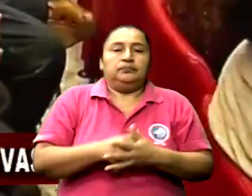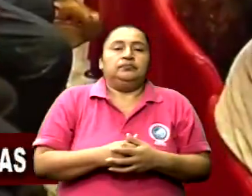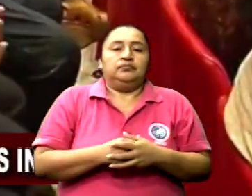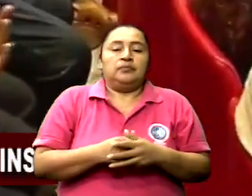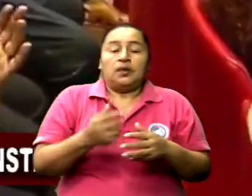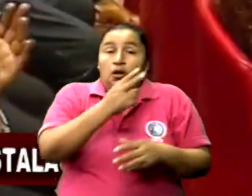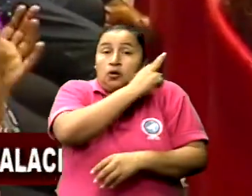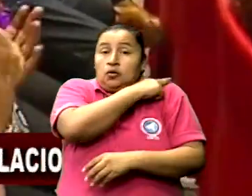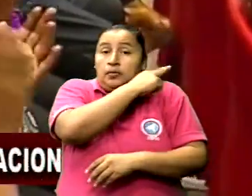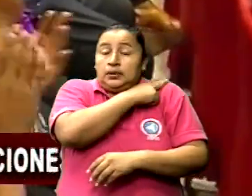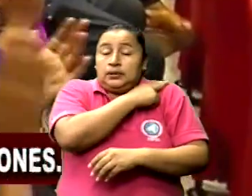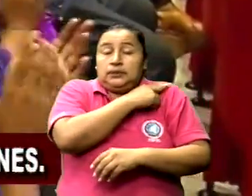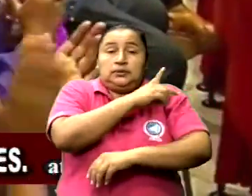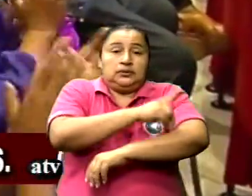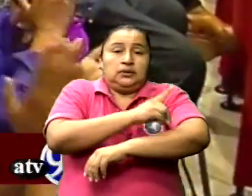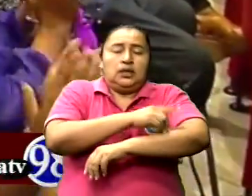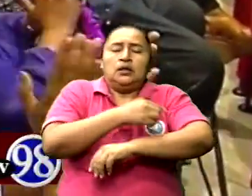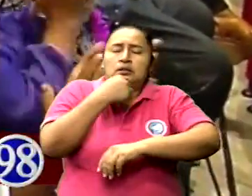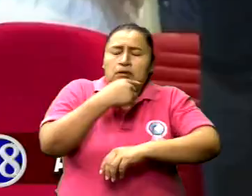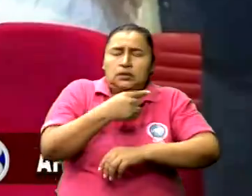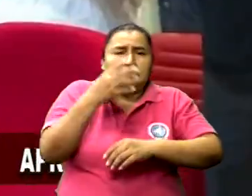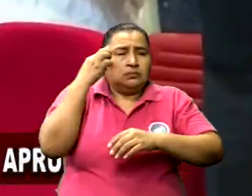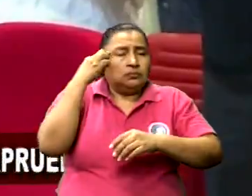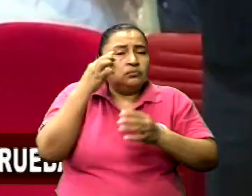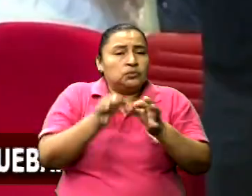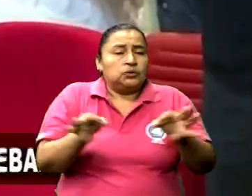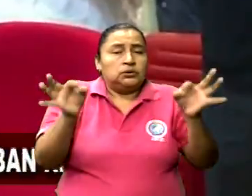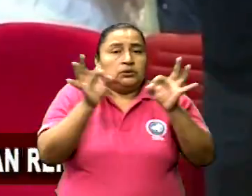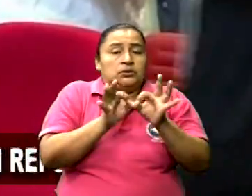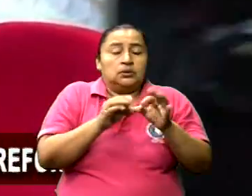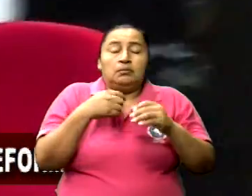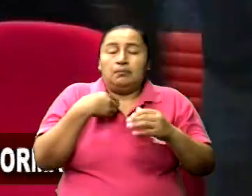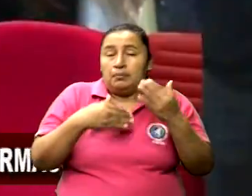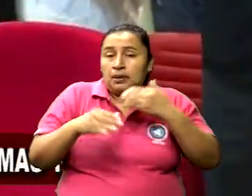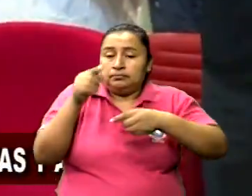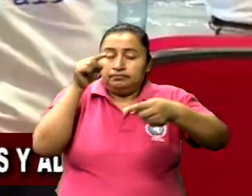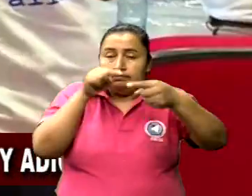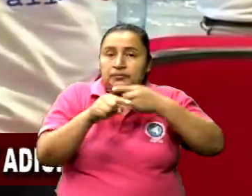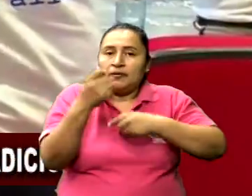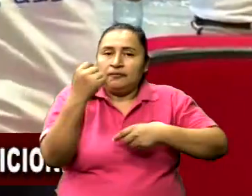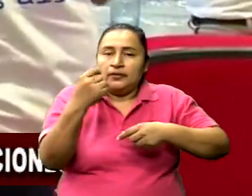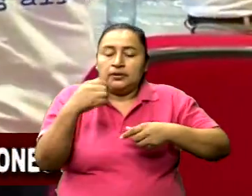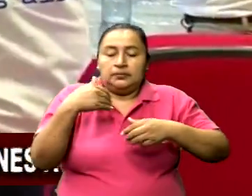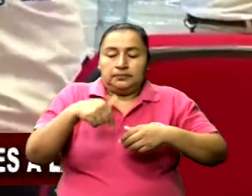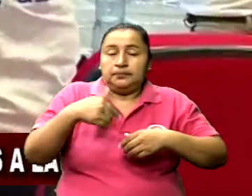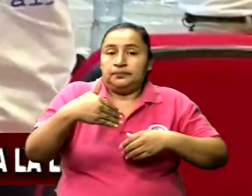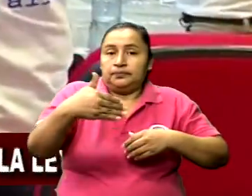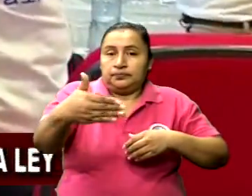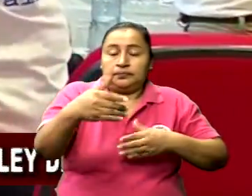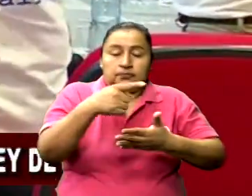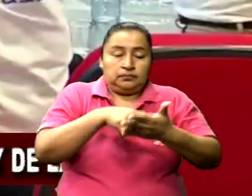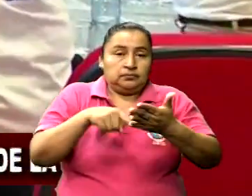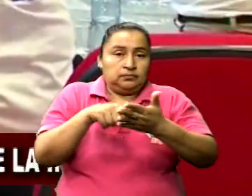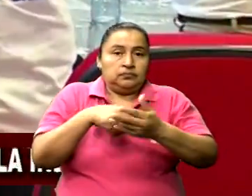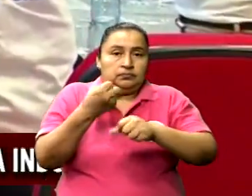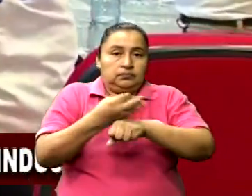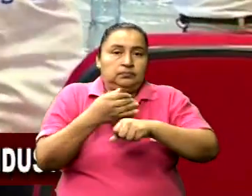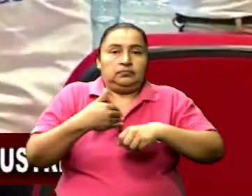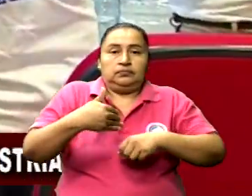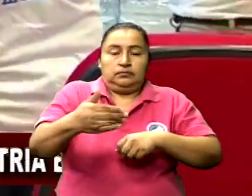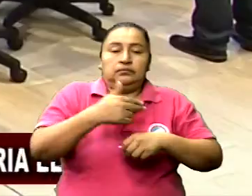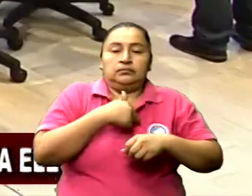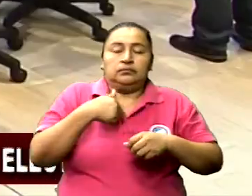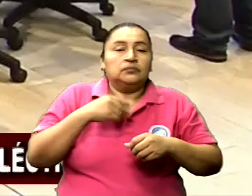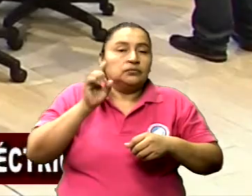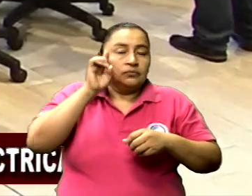El comandante Ortega valoró que uno de los principales retos es que este proceso electoral municipal se desarrolle